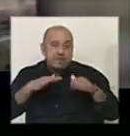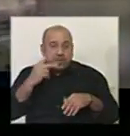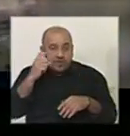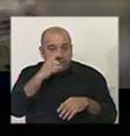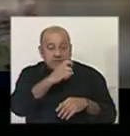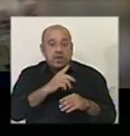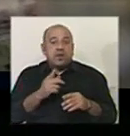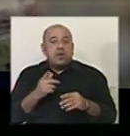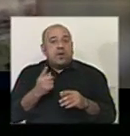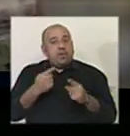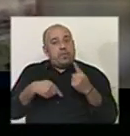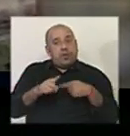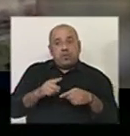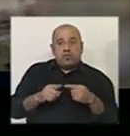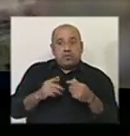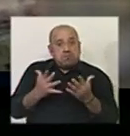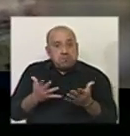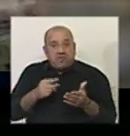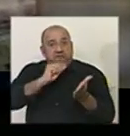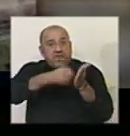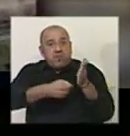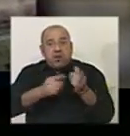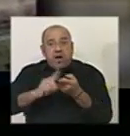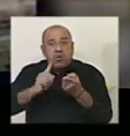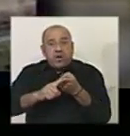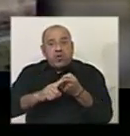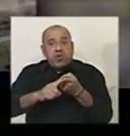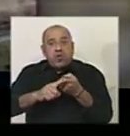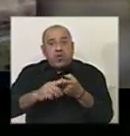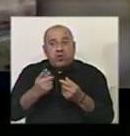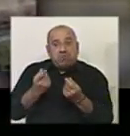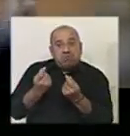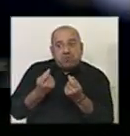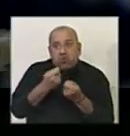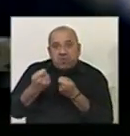sacrificios. Pero por otro lado, iríamos a firmar acuerdos comerciales con países que no